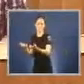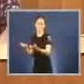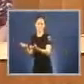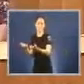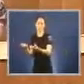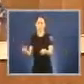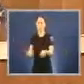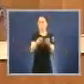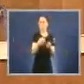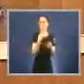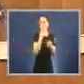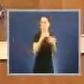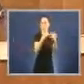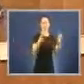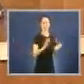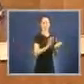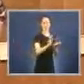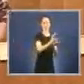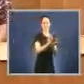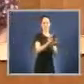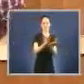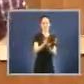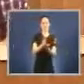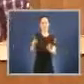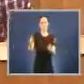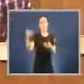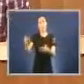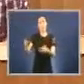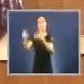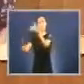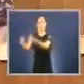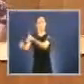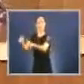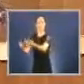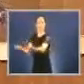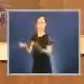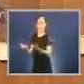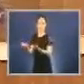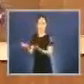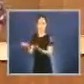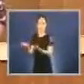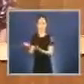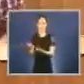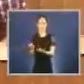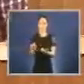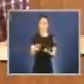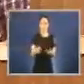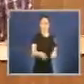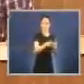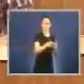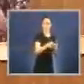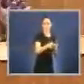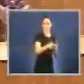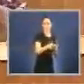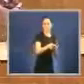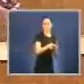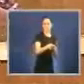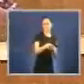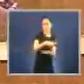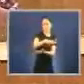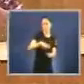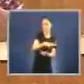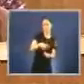coste electoral pode haber desafiuzamentos, sempre que non teña coste electoral pode haber corrupción, sempre que non haxa coste electoral pode